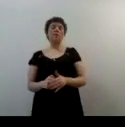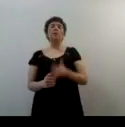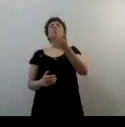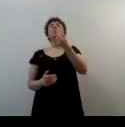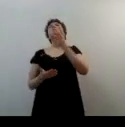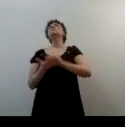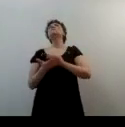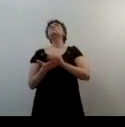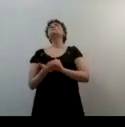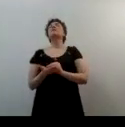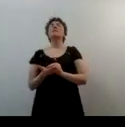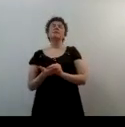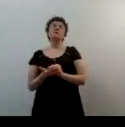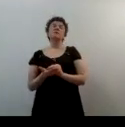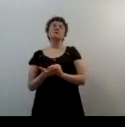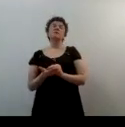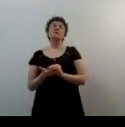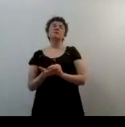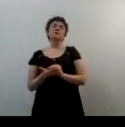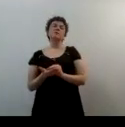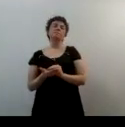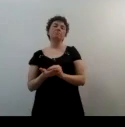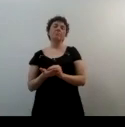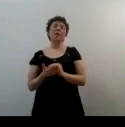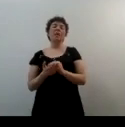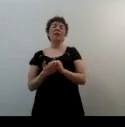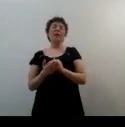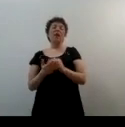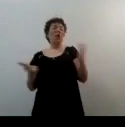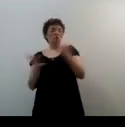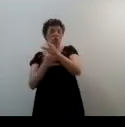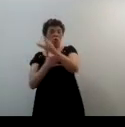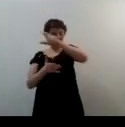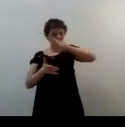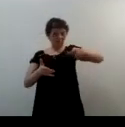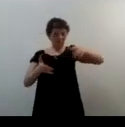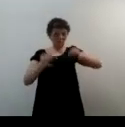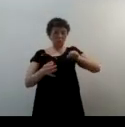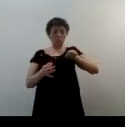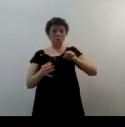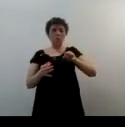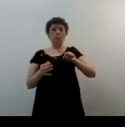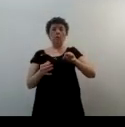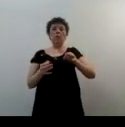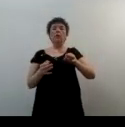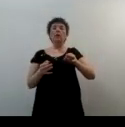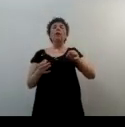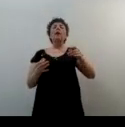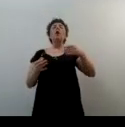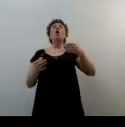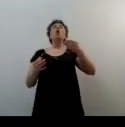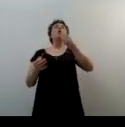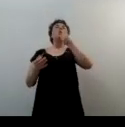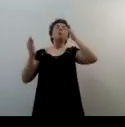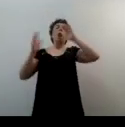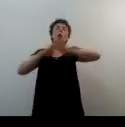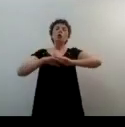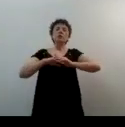que probablemente el 100% de todos vosotros habéis oído lo de no hay que cenar hidrato por la noche. Pero bueno, no pasa nada si